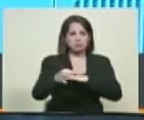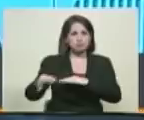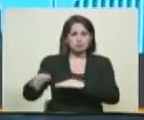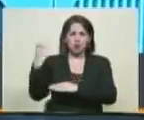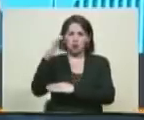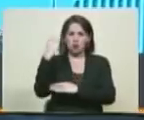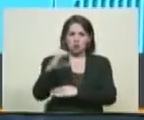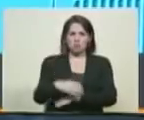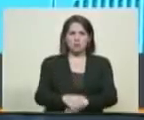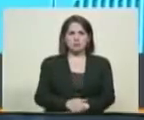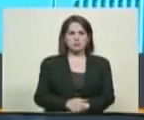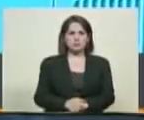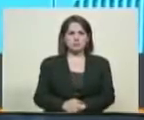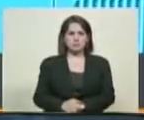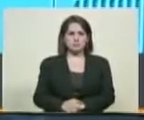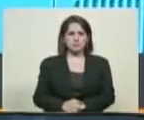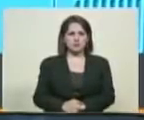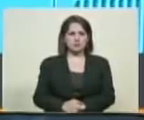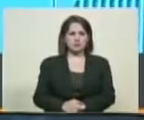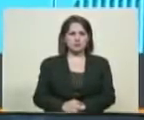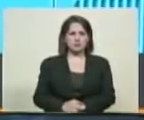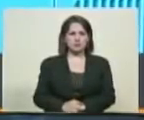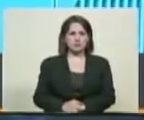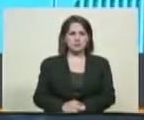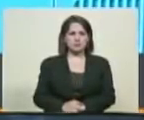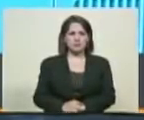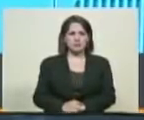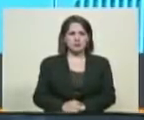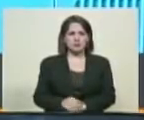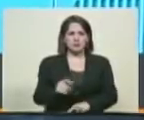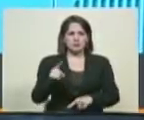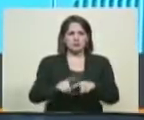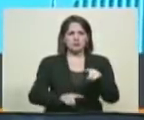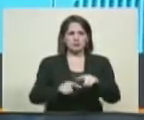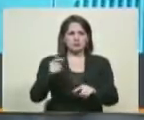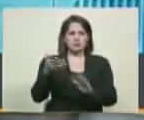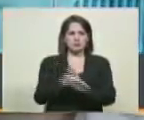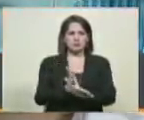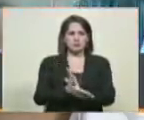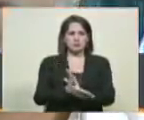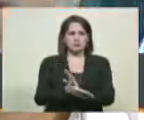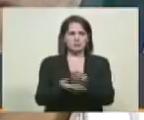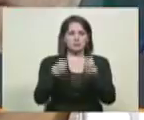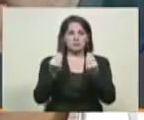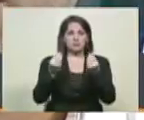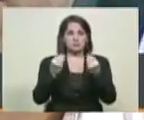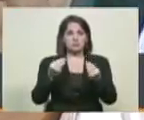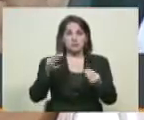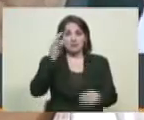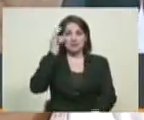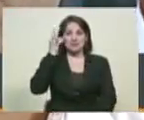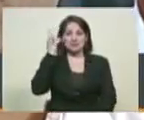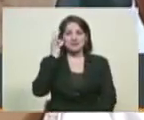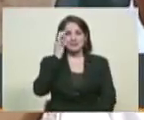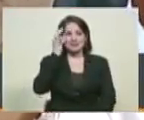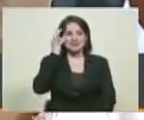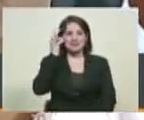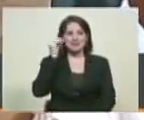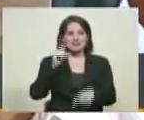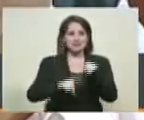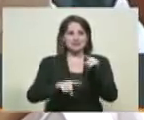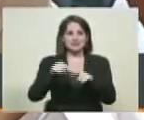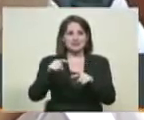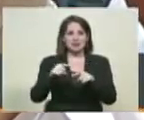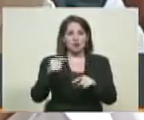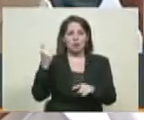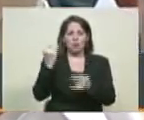a atacar a Venezuela en el campo diplomático internacional, a declarar todo. Es más, Santos en los últimos meses declaraba